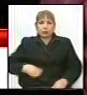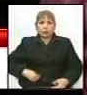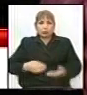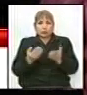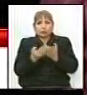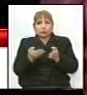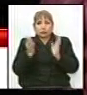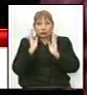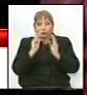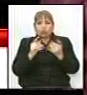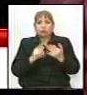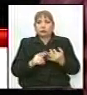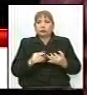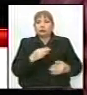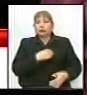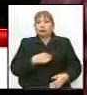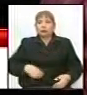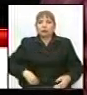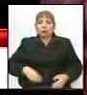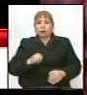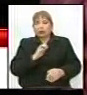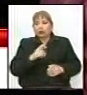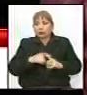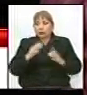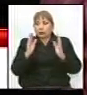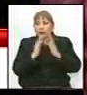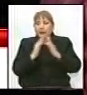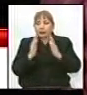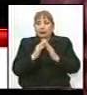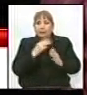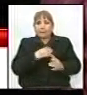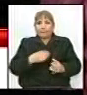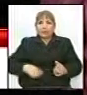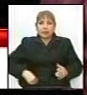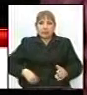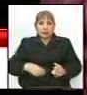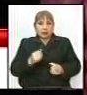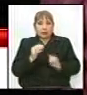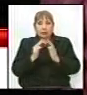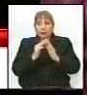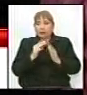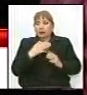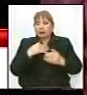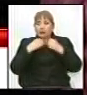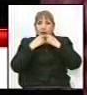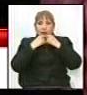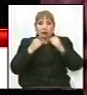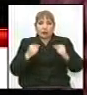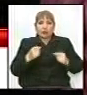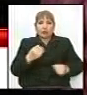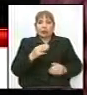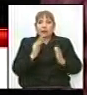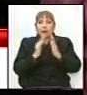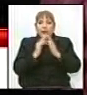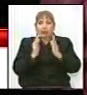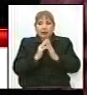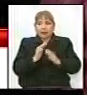he trabajado en el Ministerio de Relaciones Exteriores, en Vivienda. Mi último cargo fue Secretario General del Ministerio de